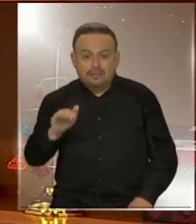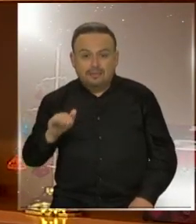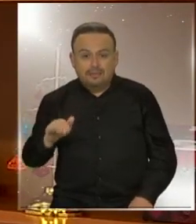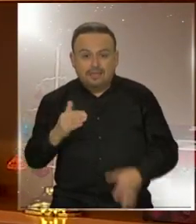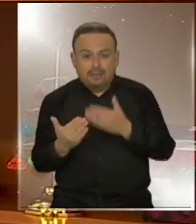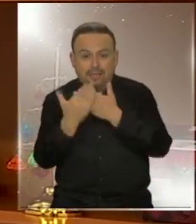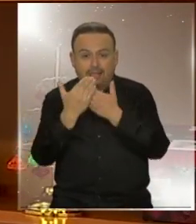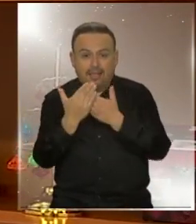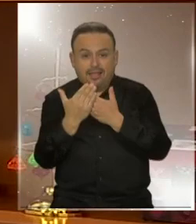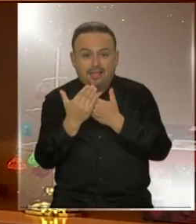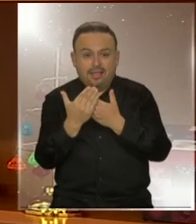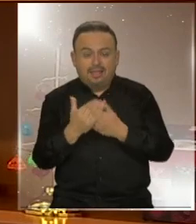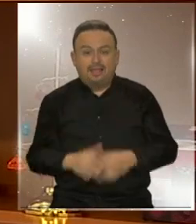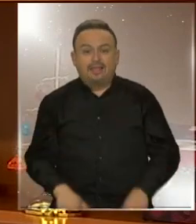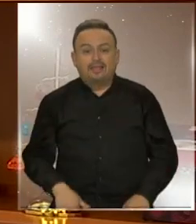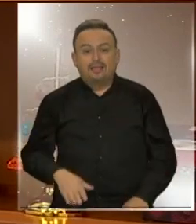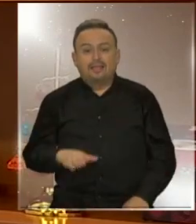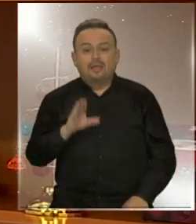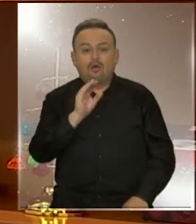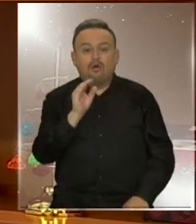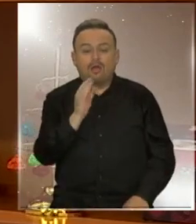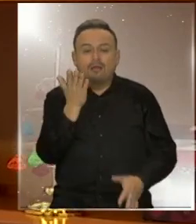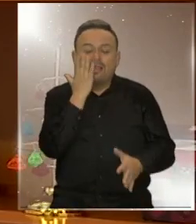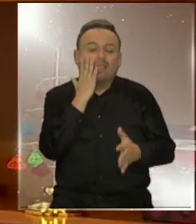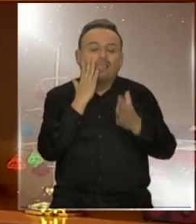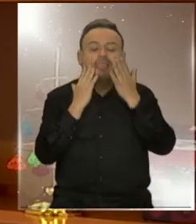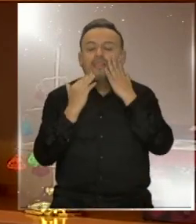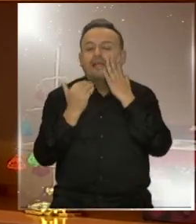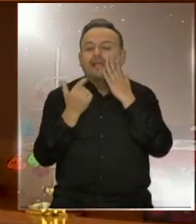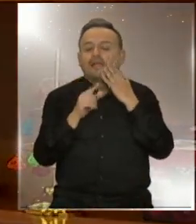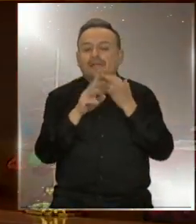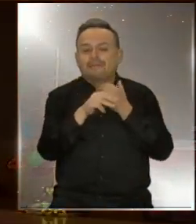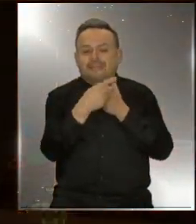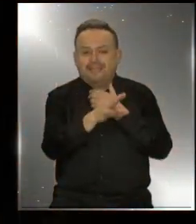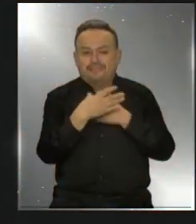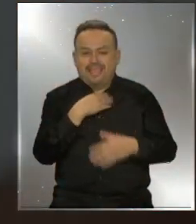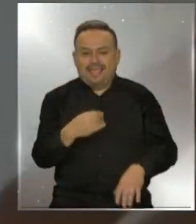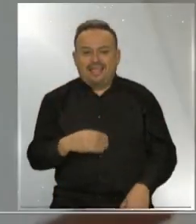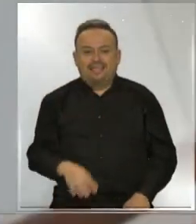mañanas. O las manos pegajosas.